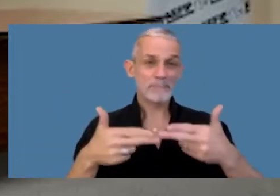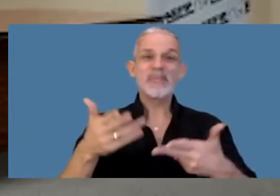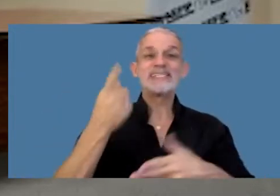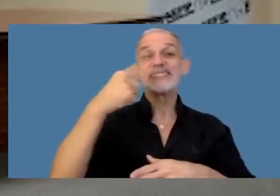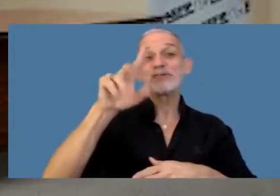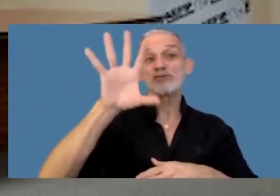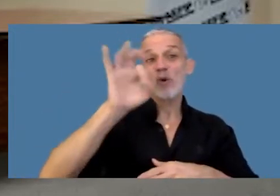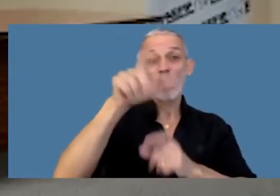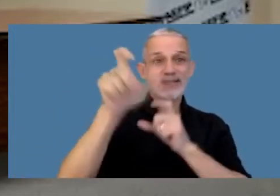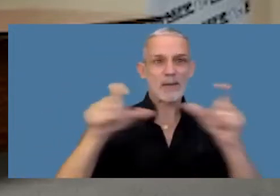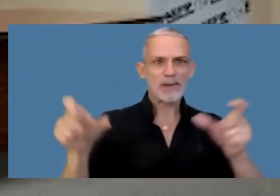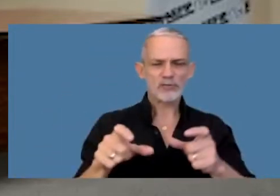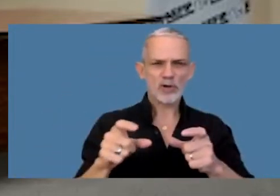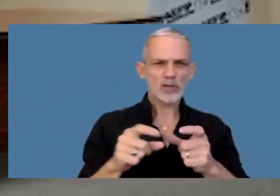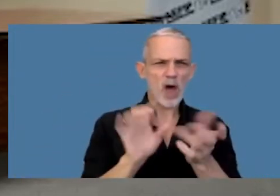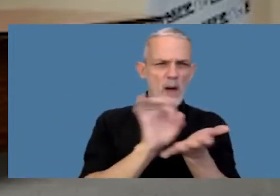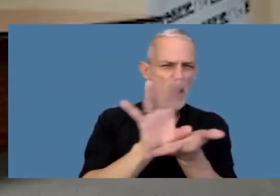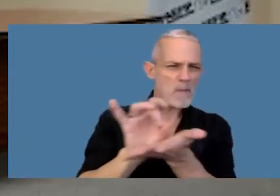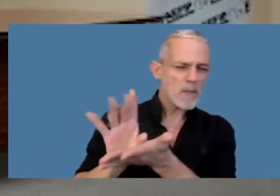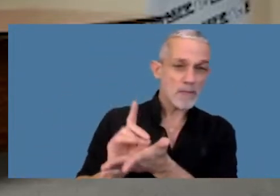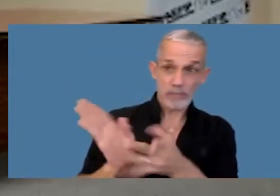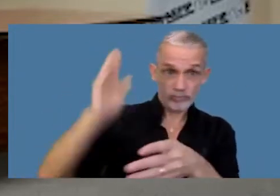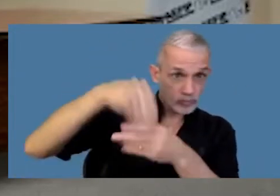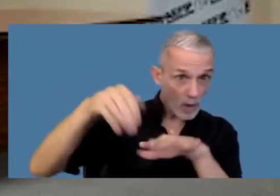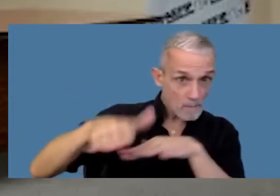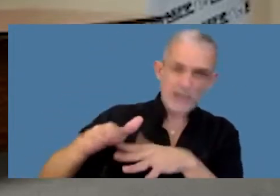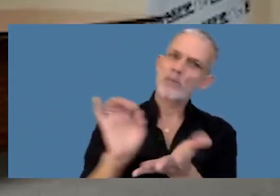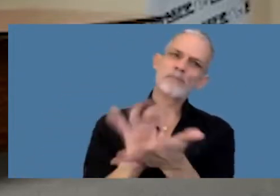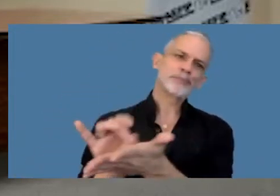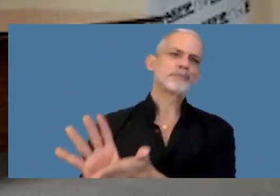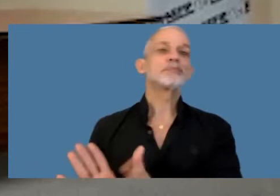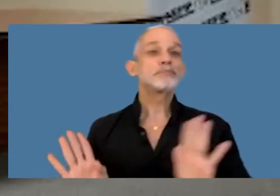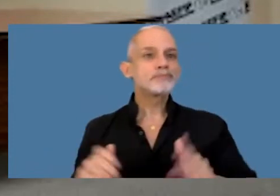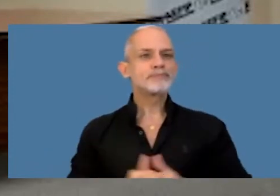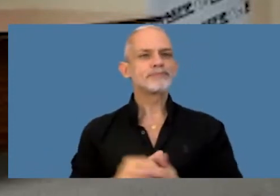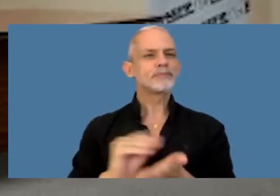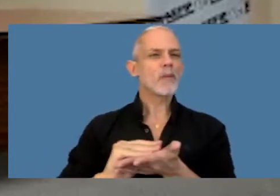150 son despedidos por haber participado de esta protesta.